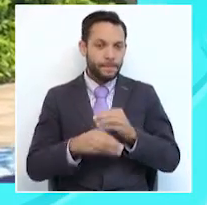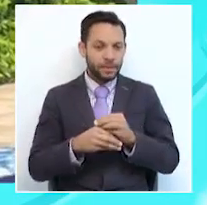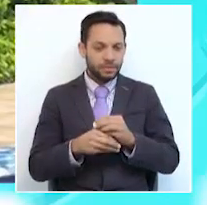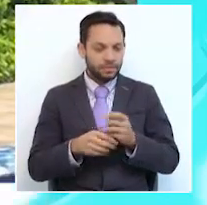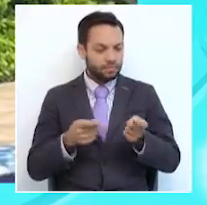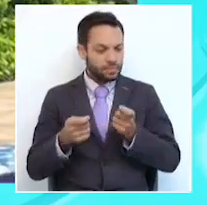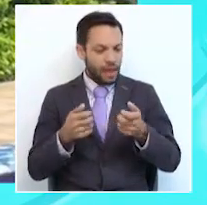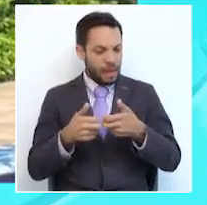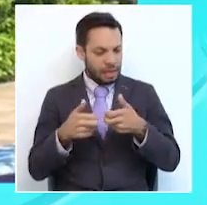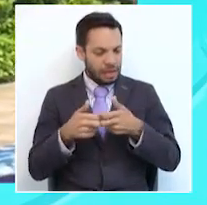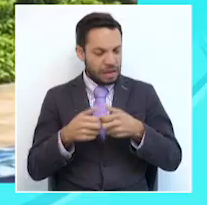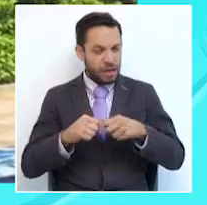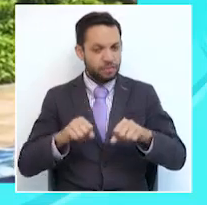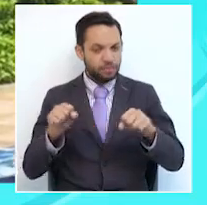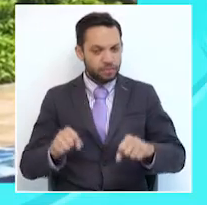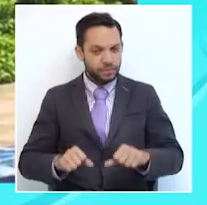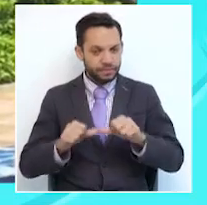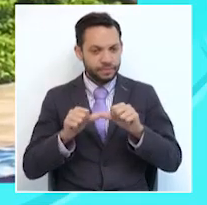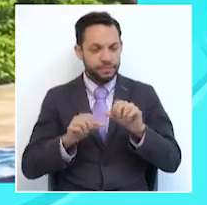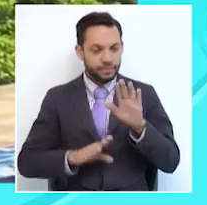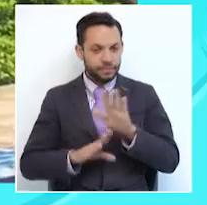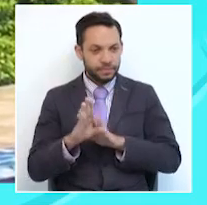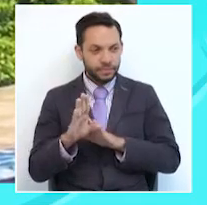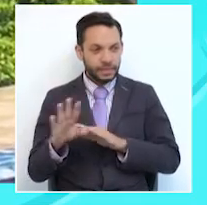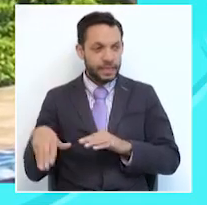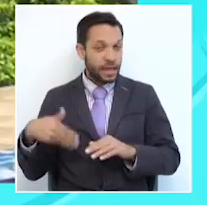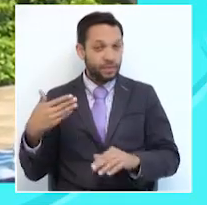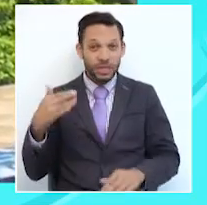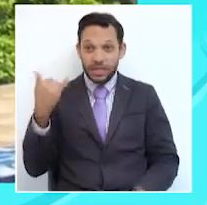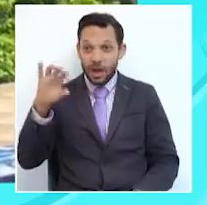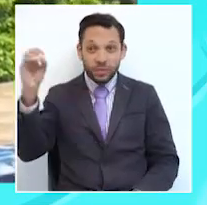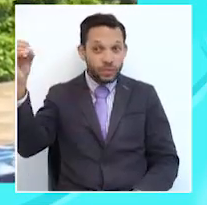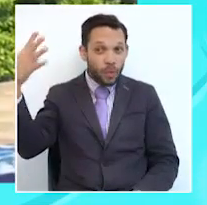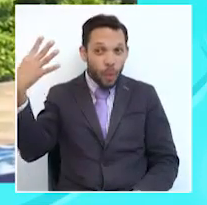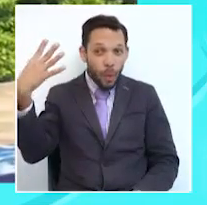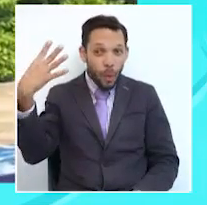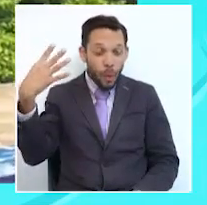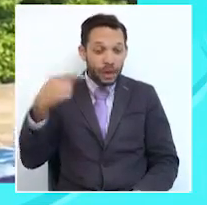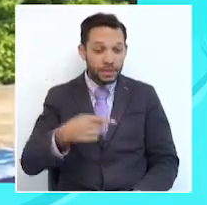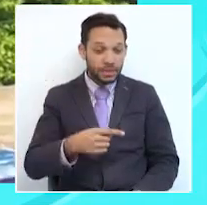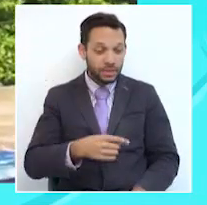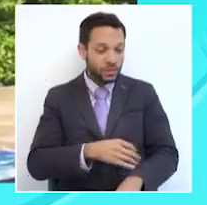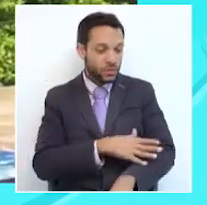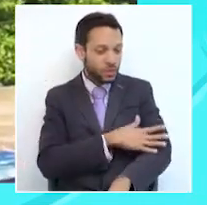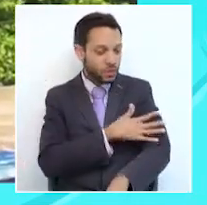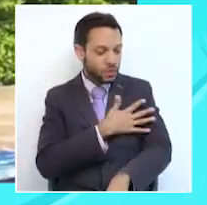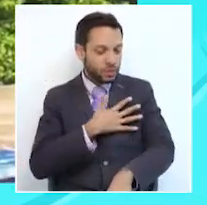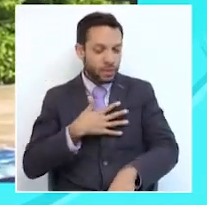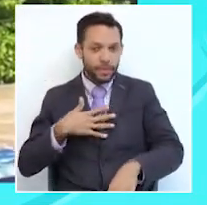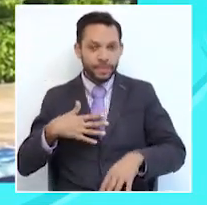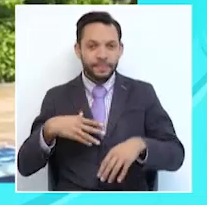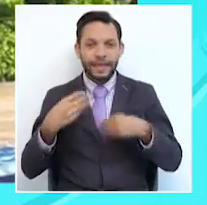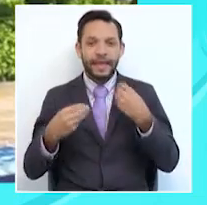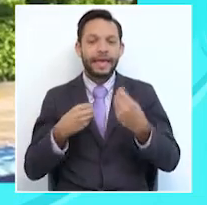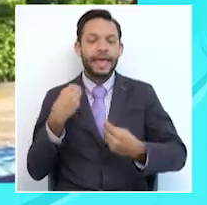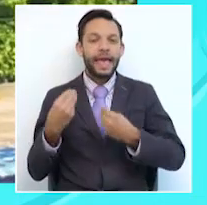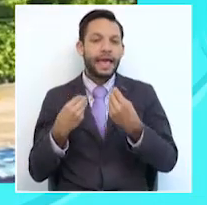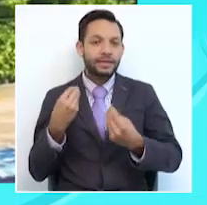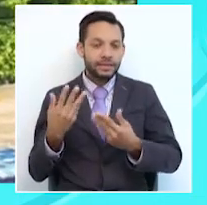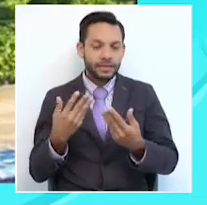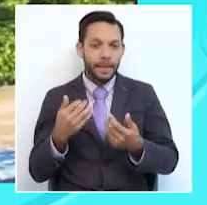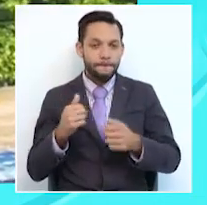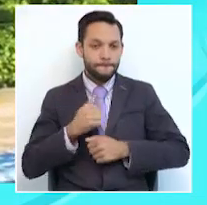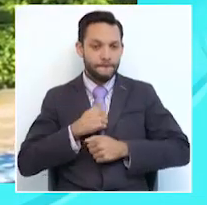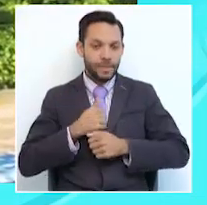nuestro cuerpo luego de estar seco a estar silla en la piel se retira exfoliando se con las